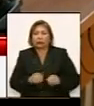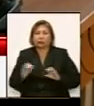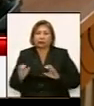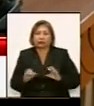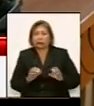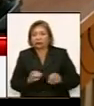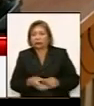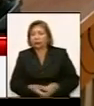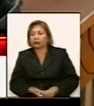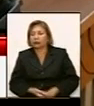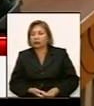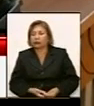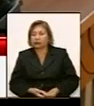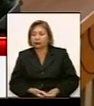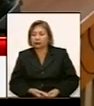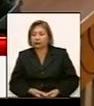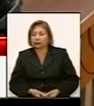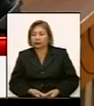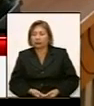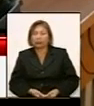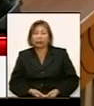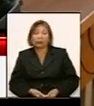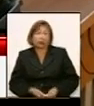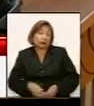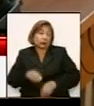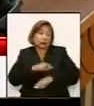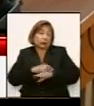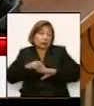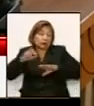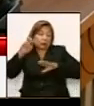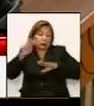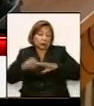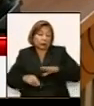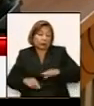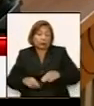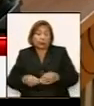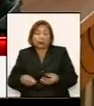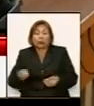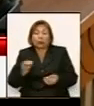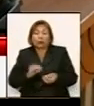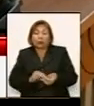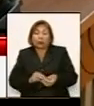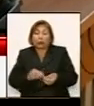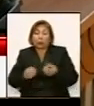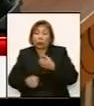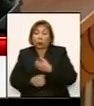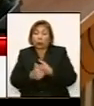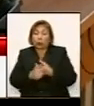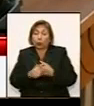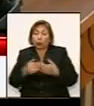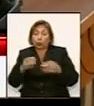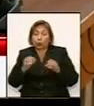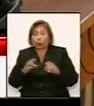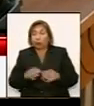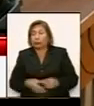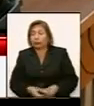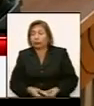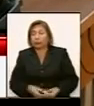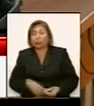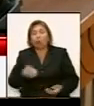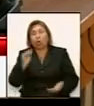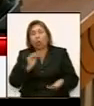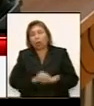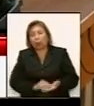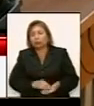activismo o algo profesional. Y también aumenta el riesgo de otros tipos de violencia. Y otra vez